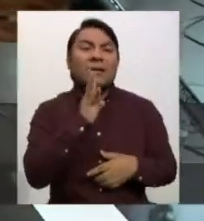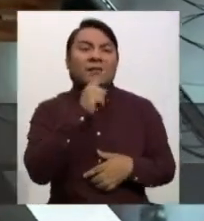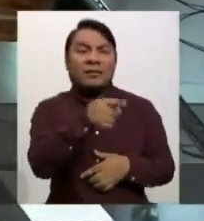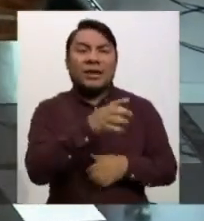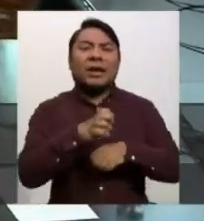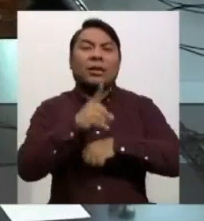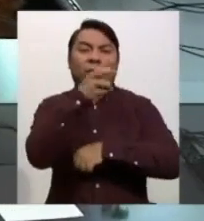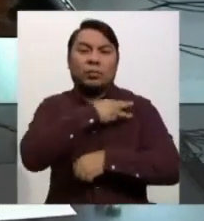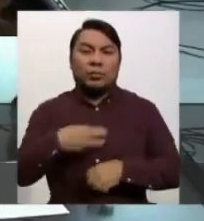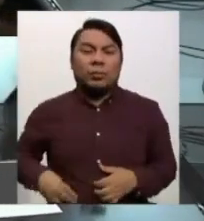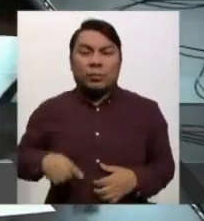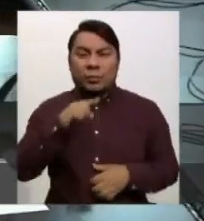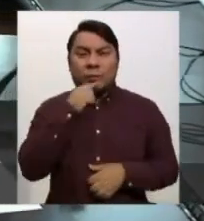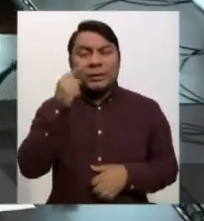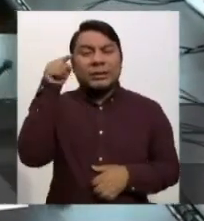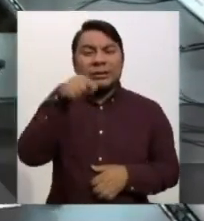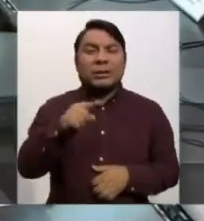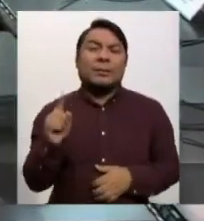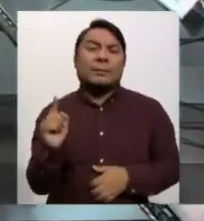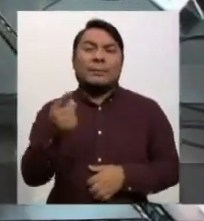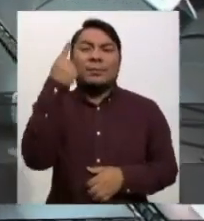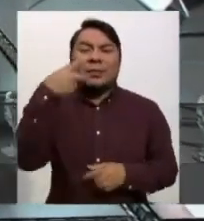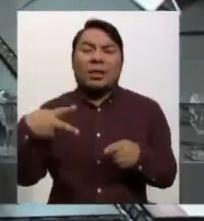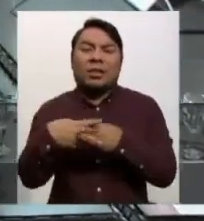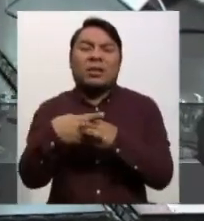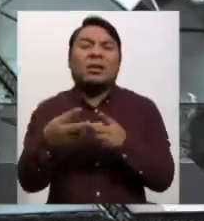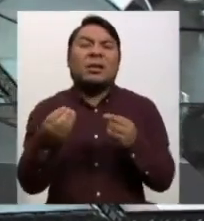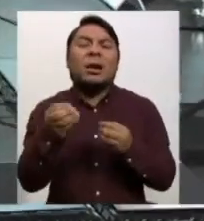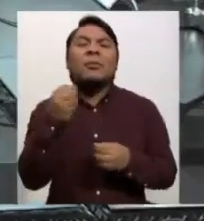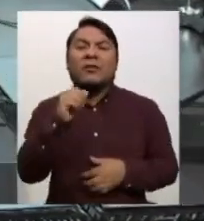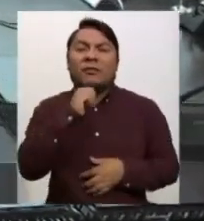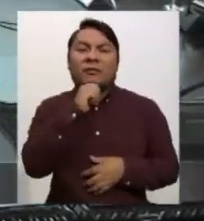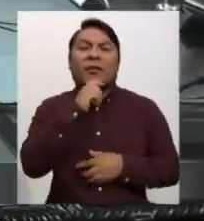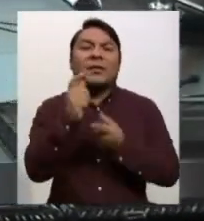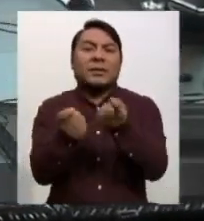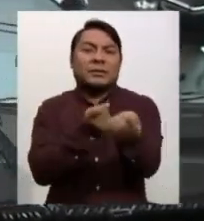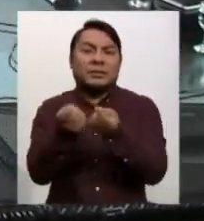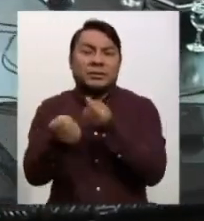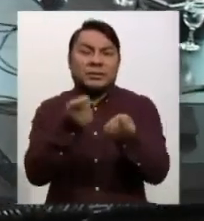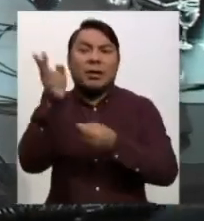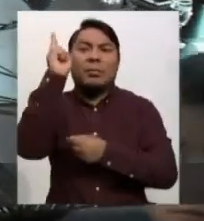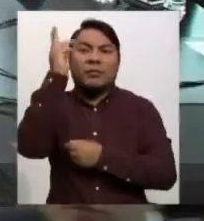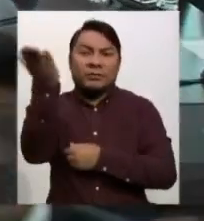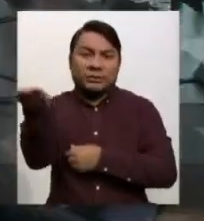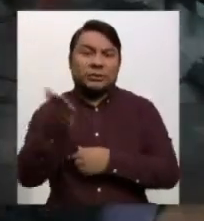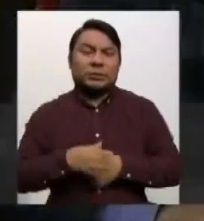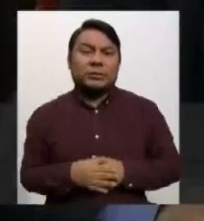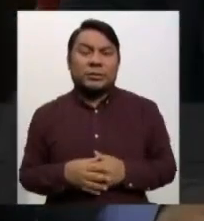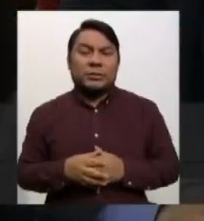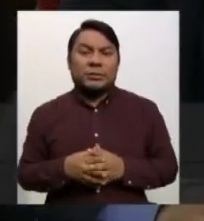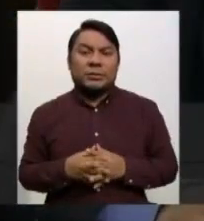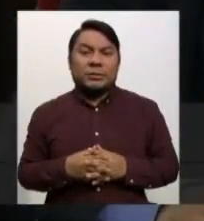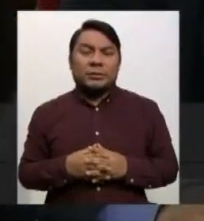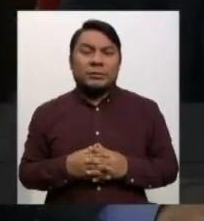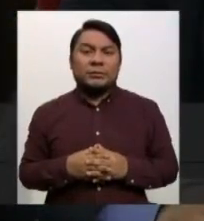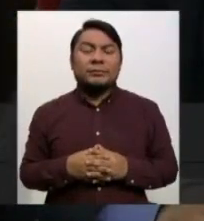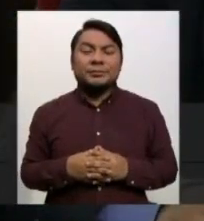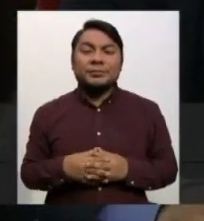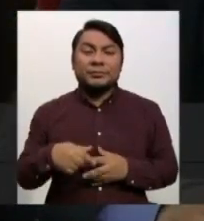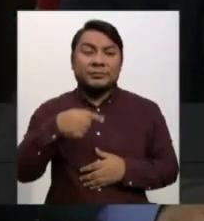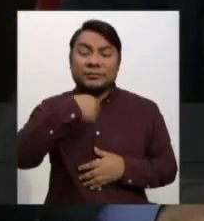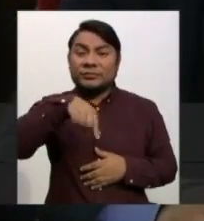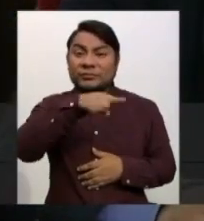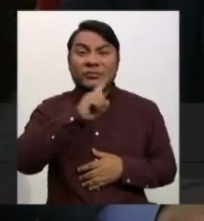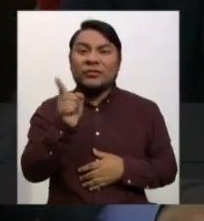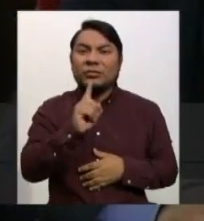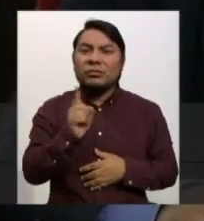de la huelga y agregó que una de las principales trabas fue la falta de dirección por parte del profesorado. No es que no los hemos